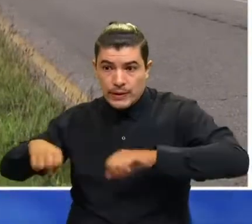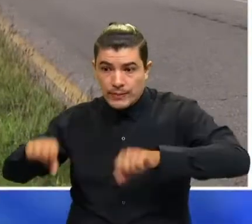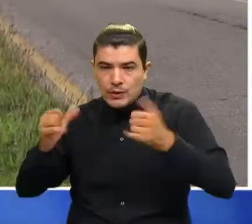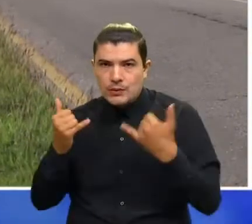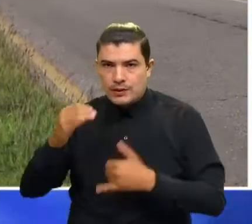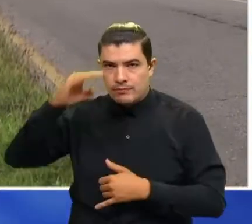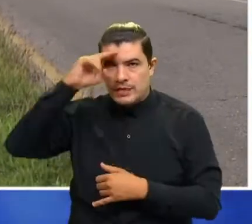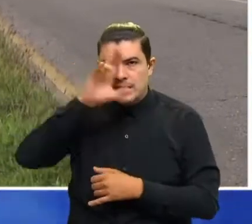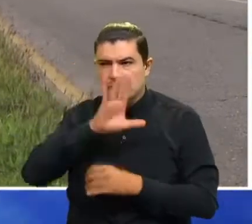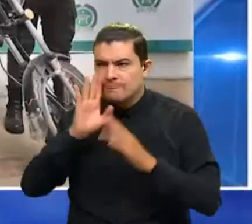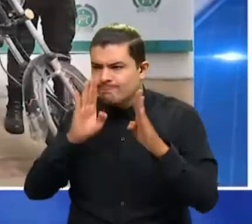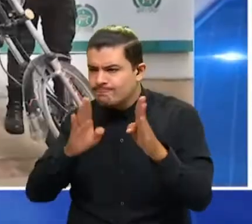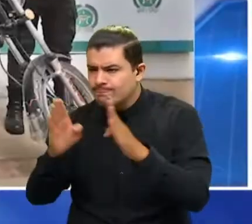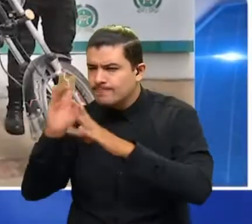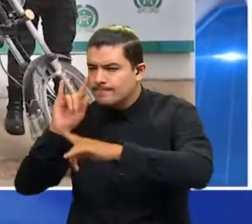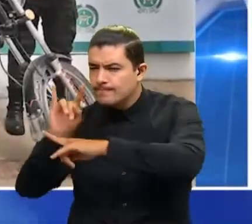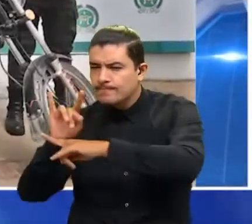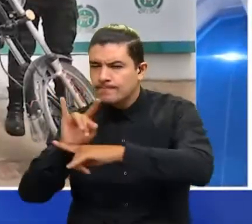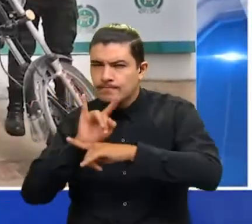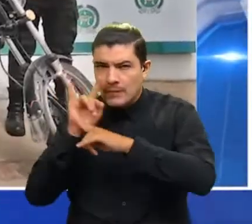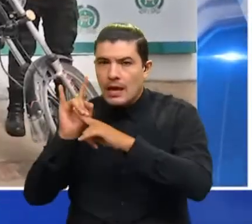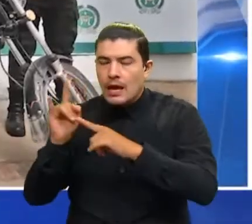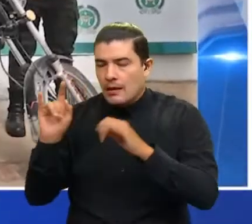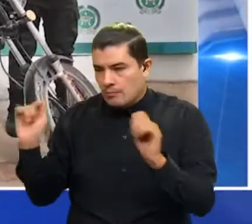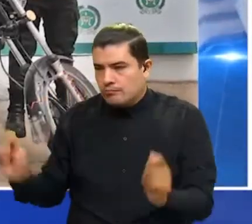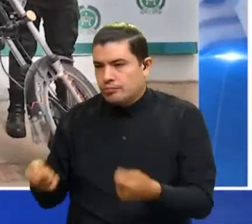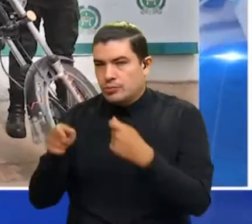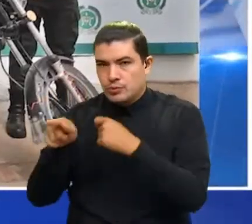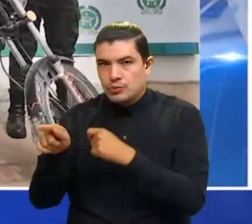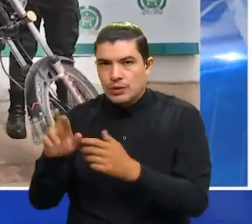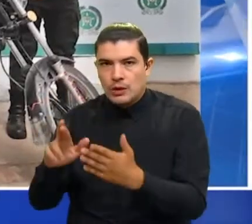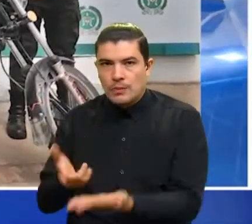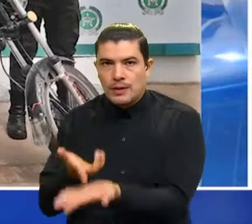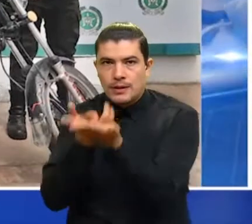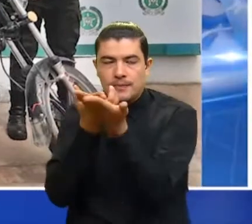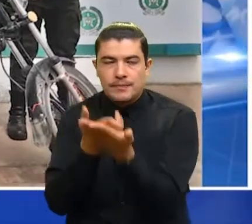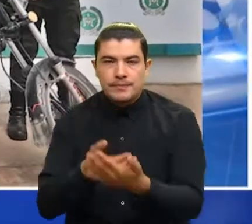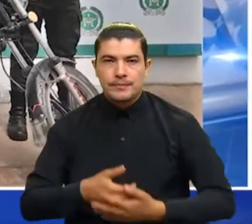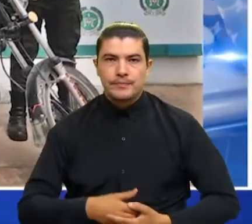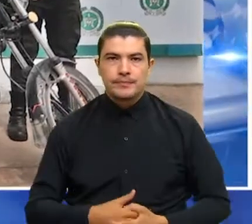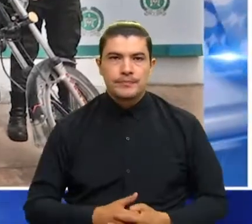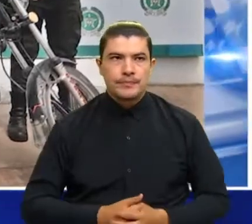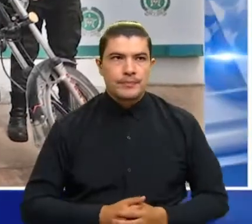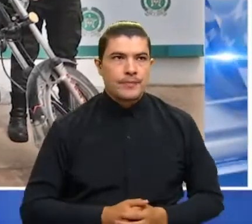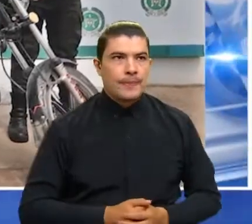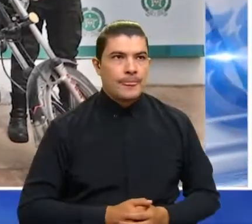En los planes que realiza el Modelo Nacional de Vigilancia Comunitaria por Cuadrantes, al solicitarle a este